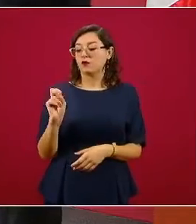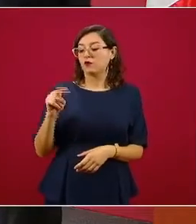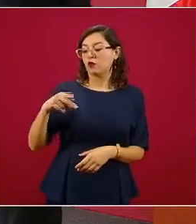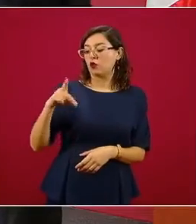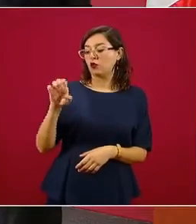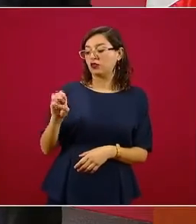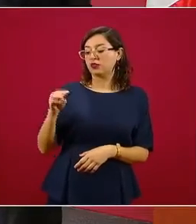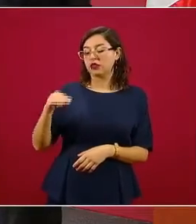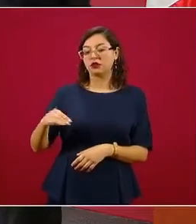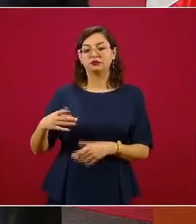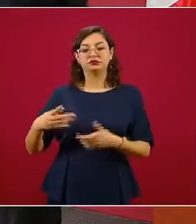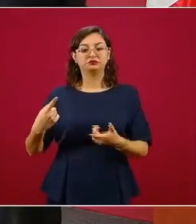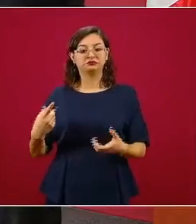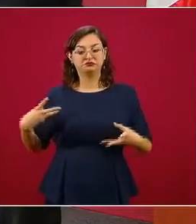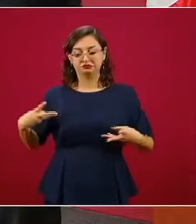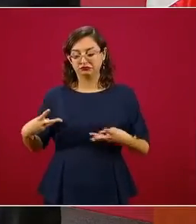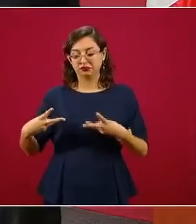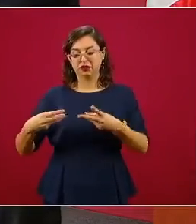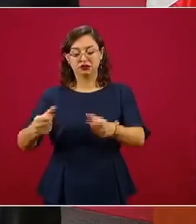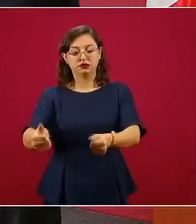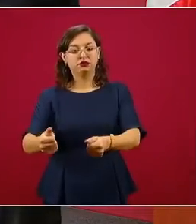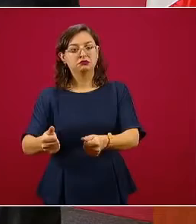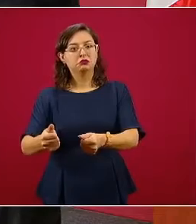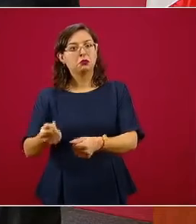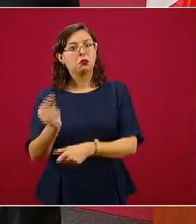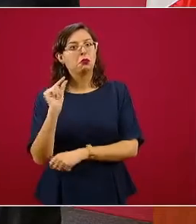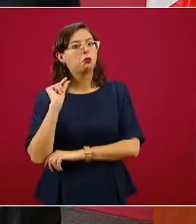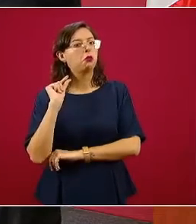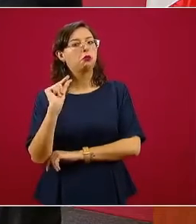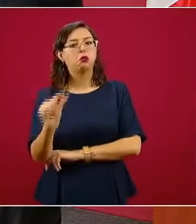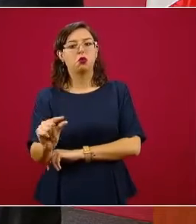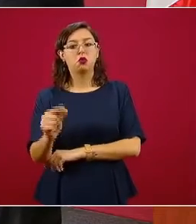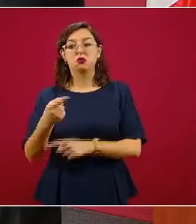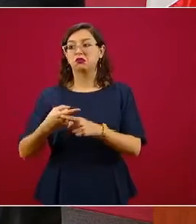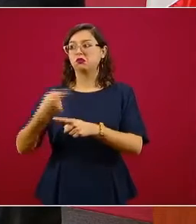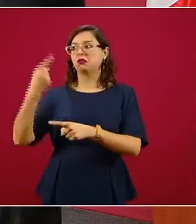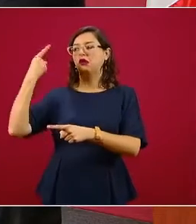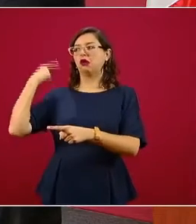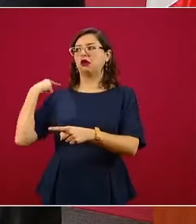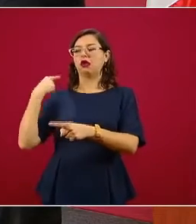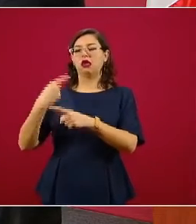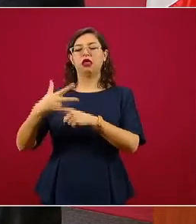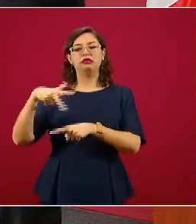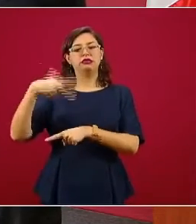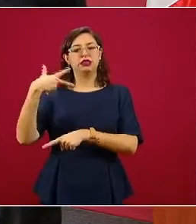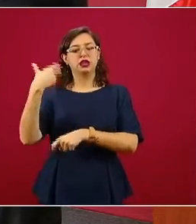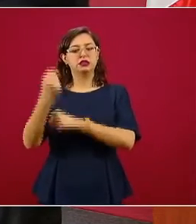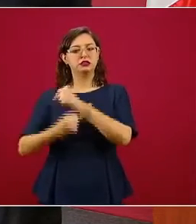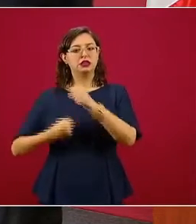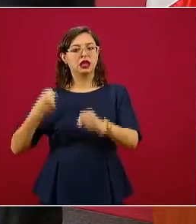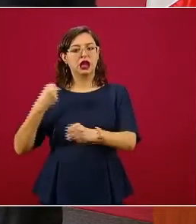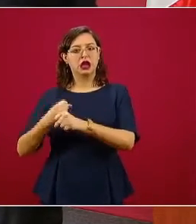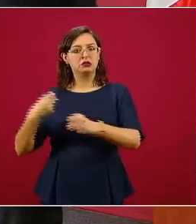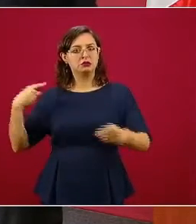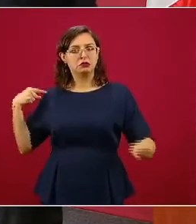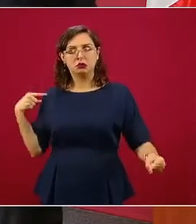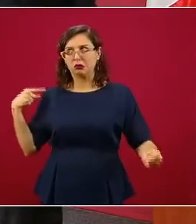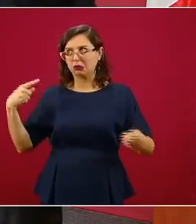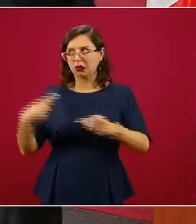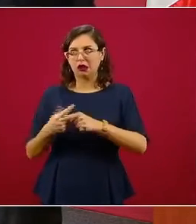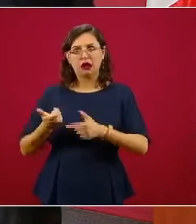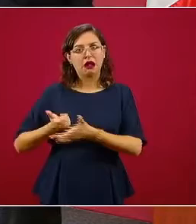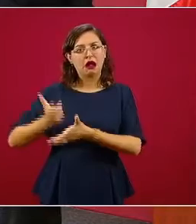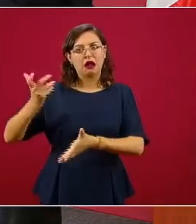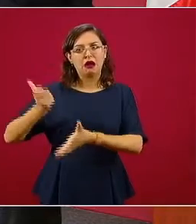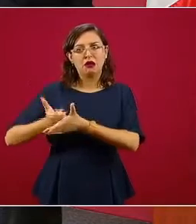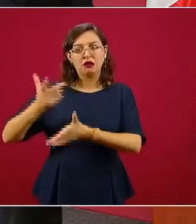el gasto más bajo en los últimos 13 años, que fueron un máximo de 4,750 millones de pesos en